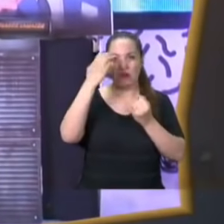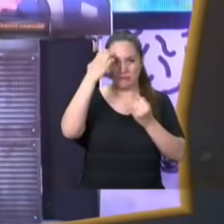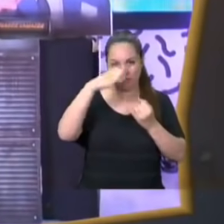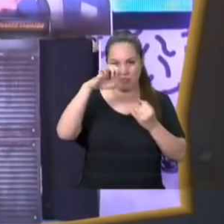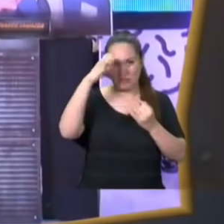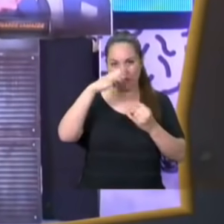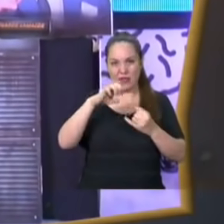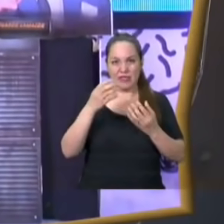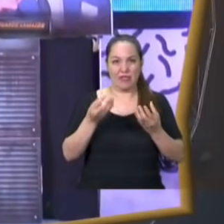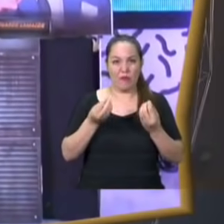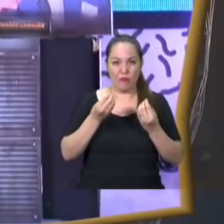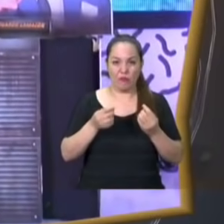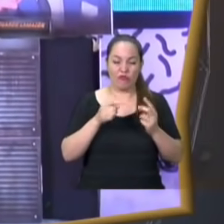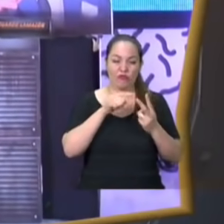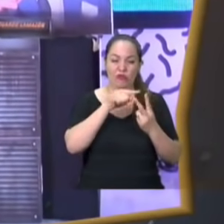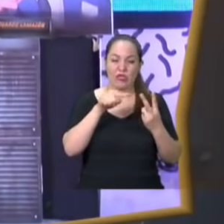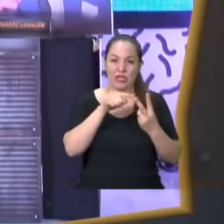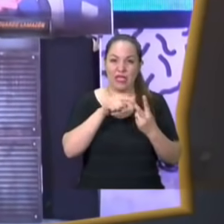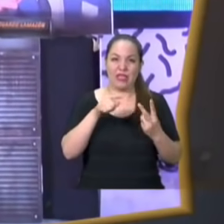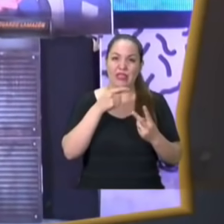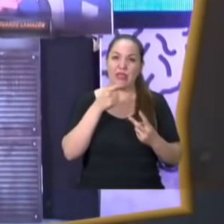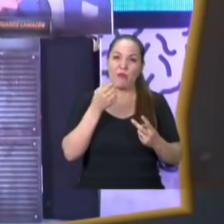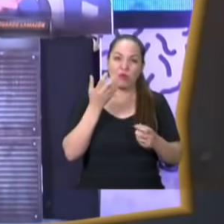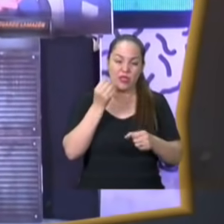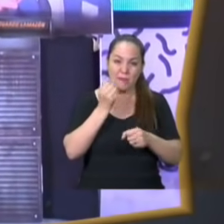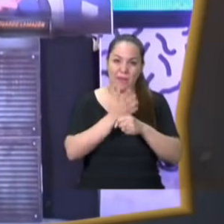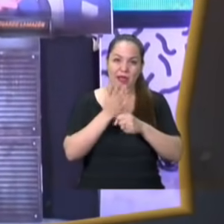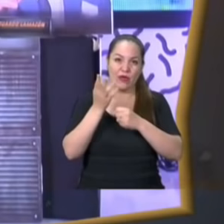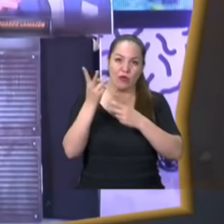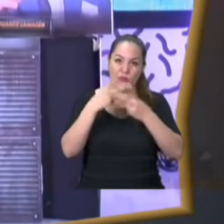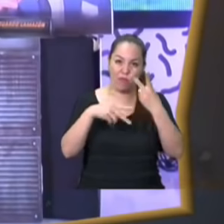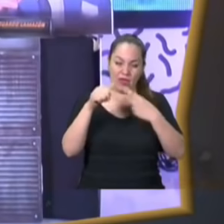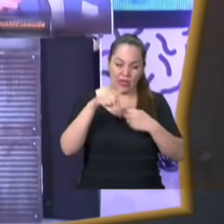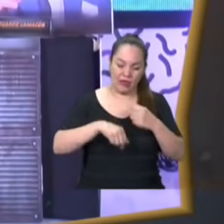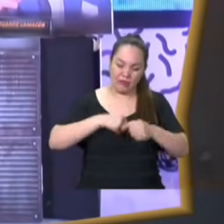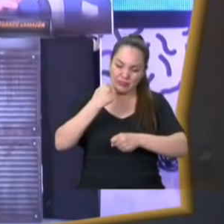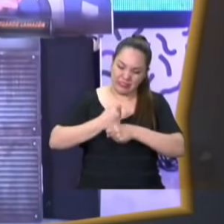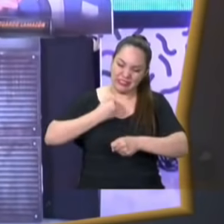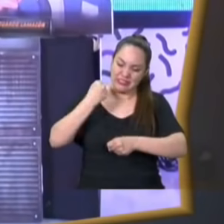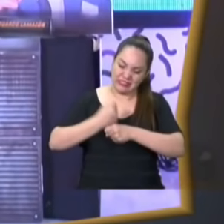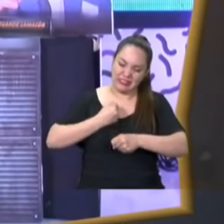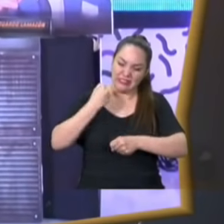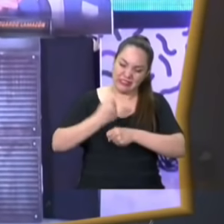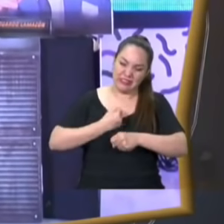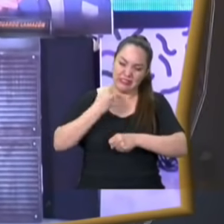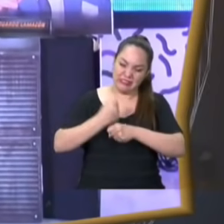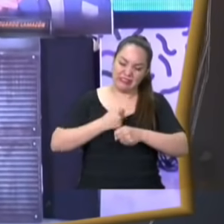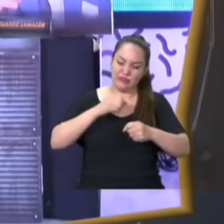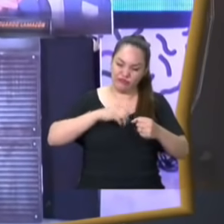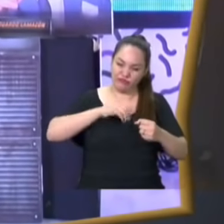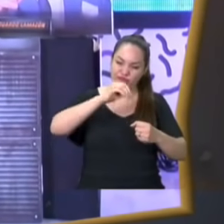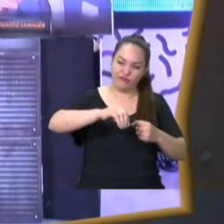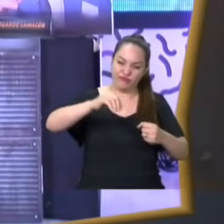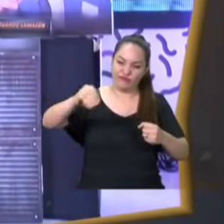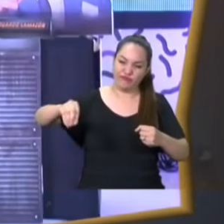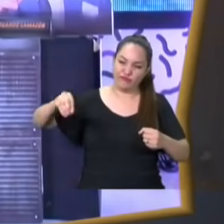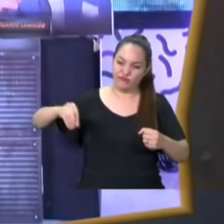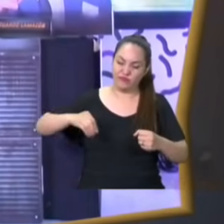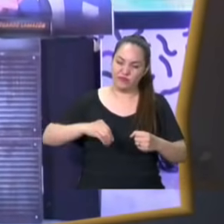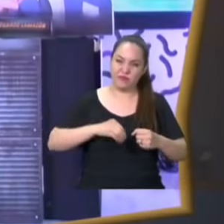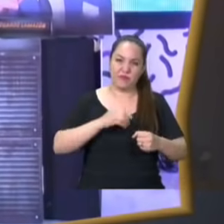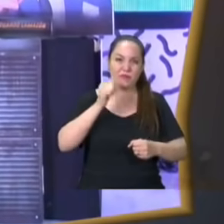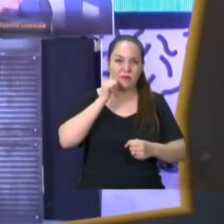producción. Dicen que ellos desde muy temprano estuvieron ahí, en ese lugar, haciendo el circuito,